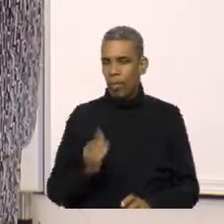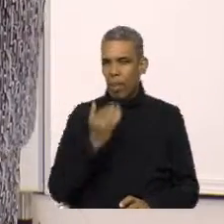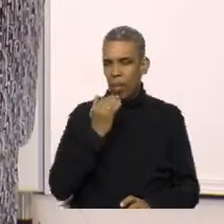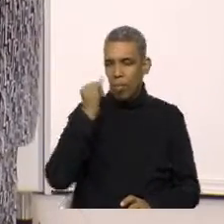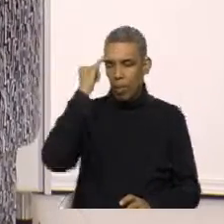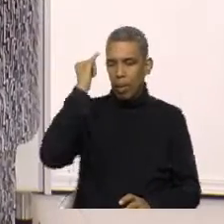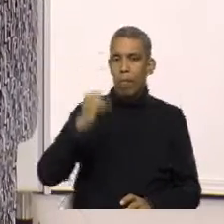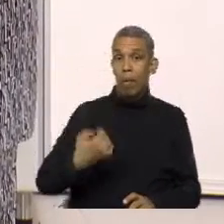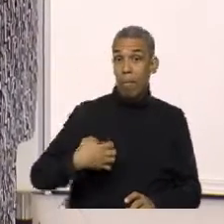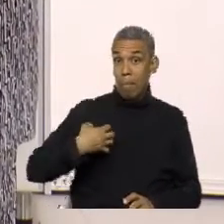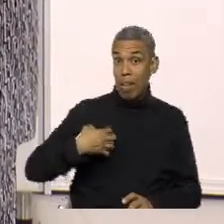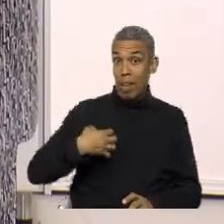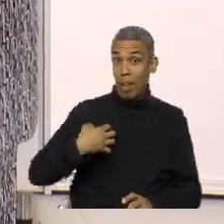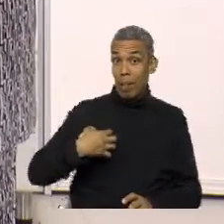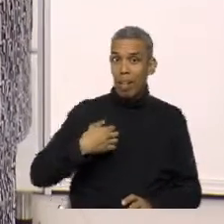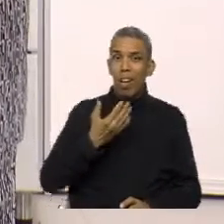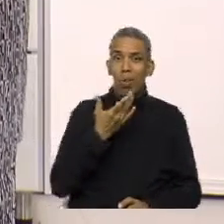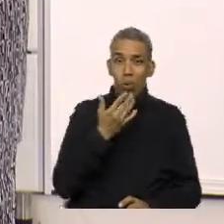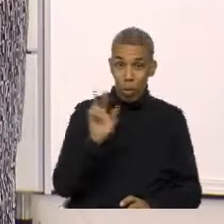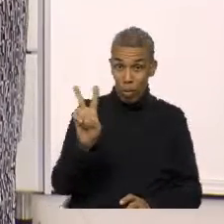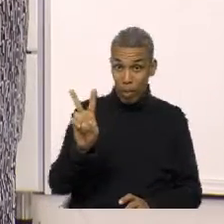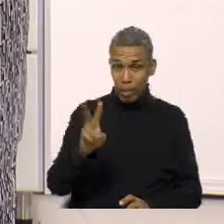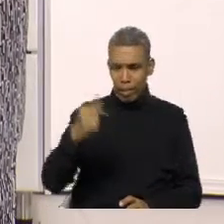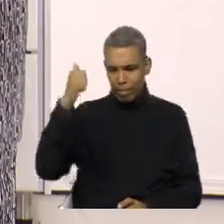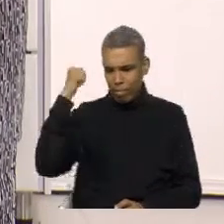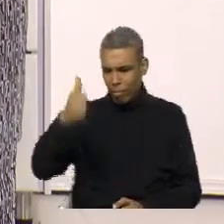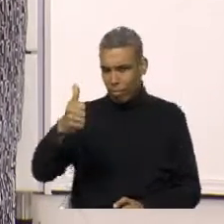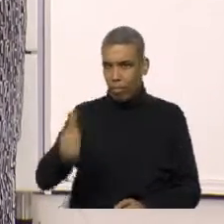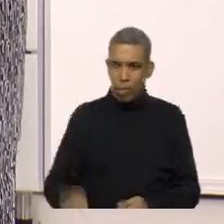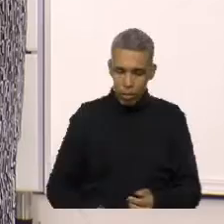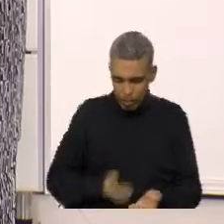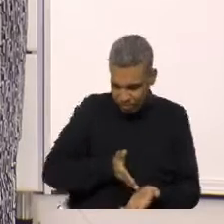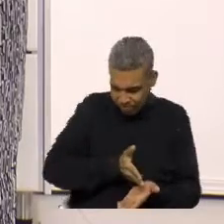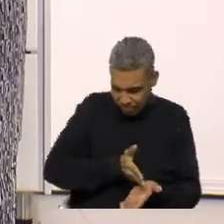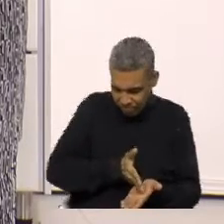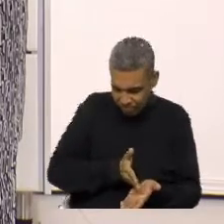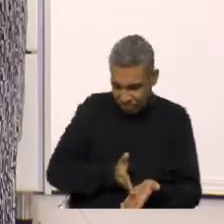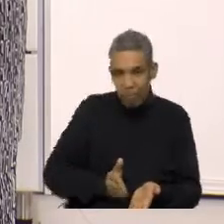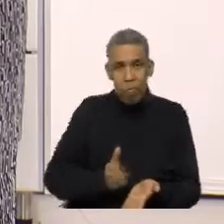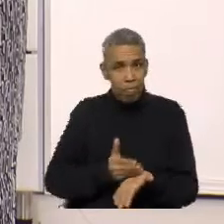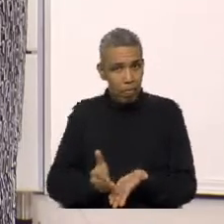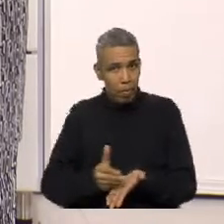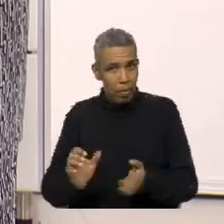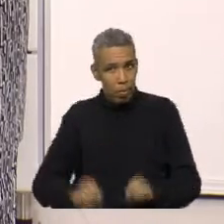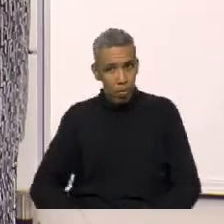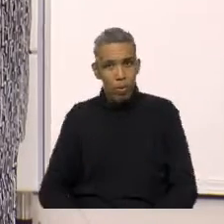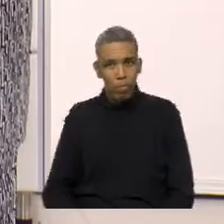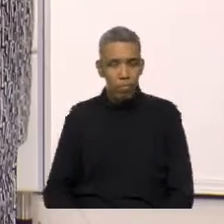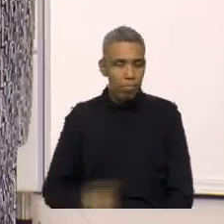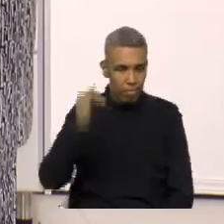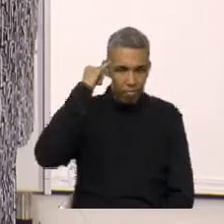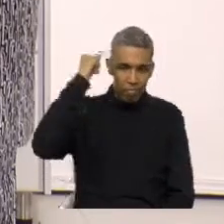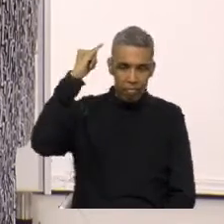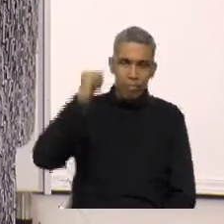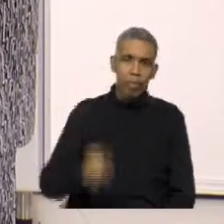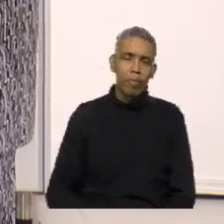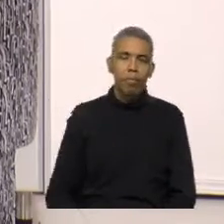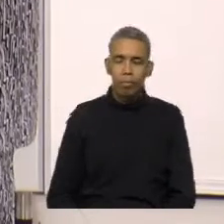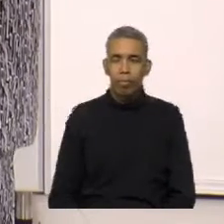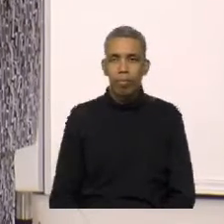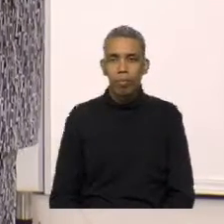una manzana verde. También he tenido la oportunidad de adicionarle y queda muy